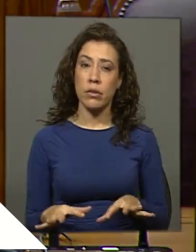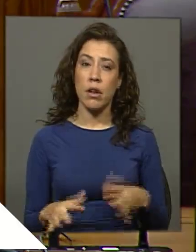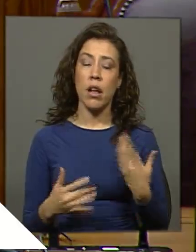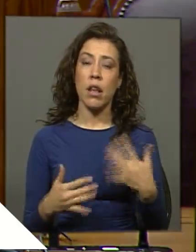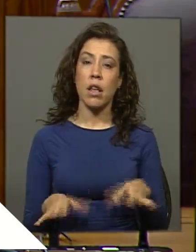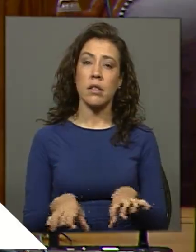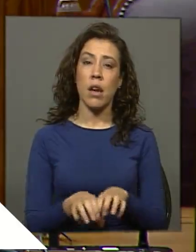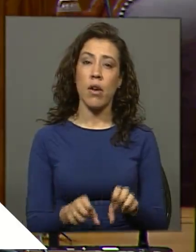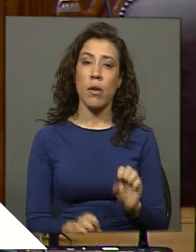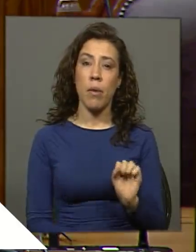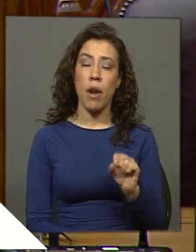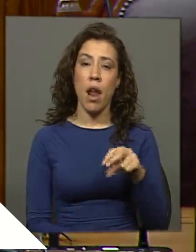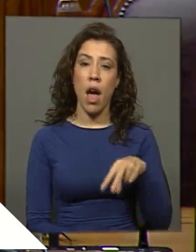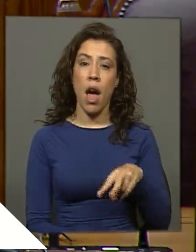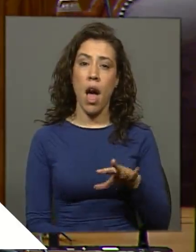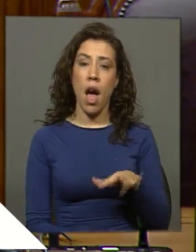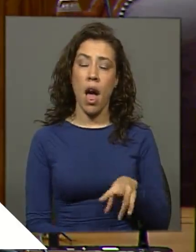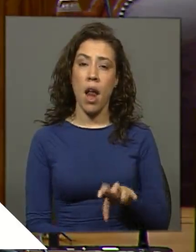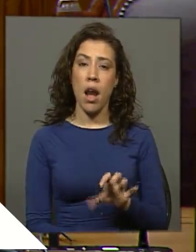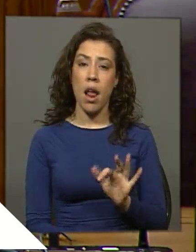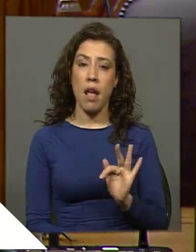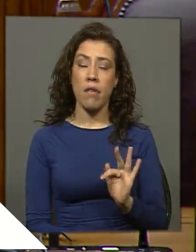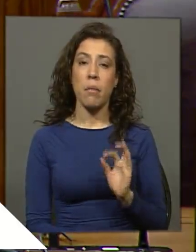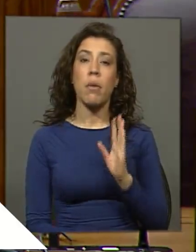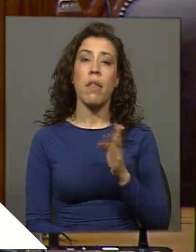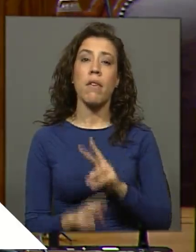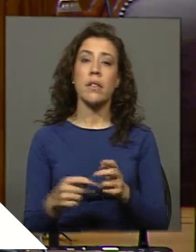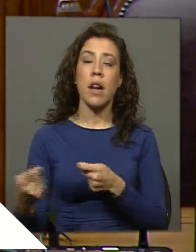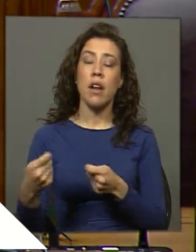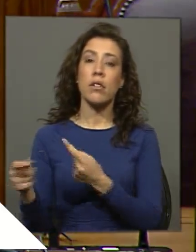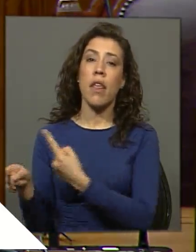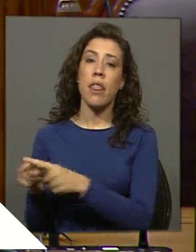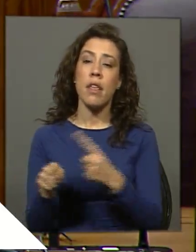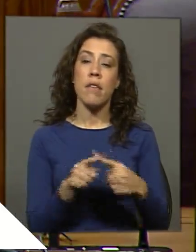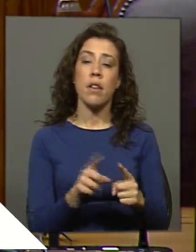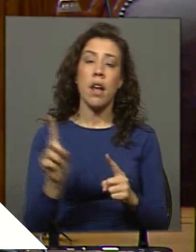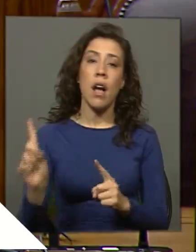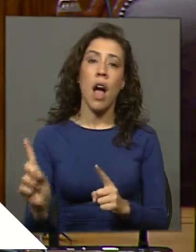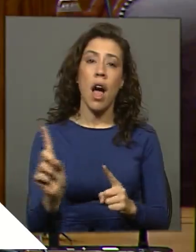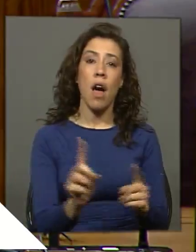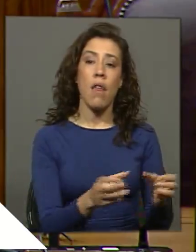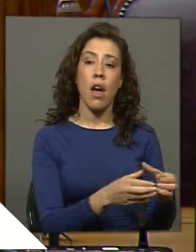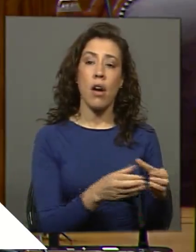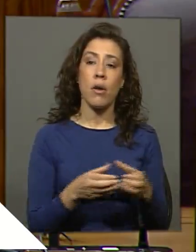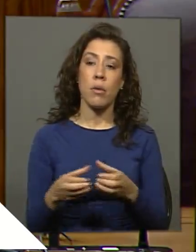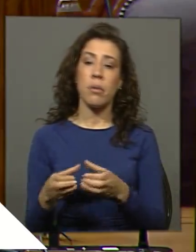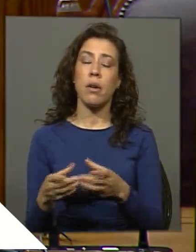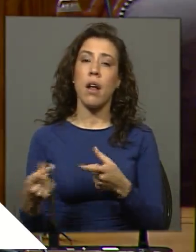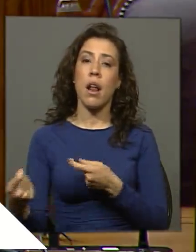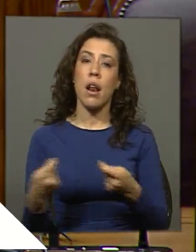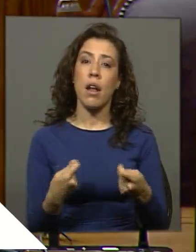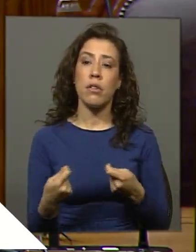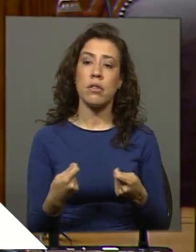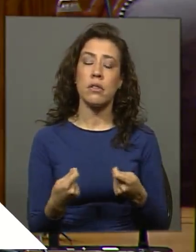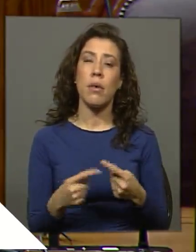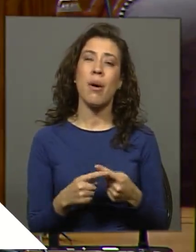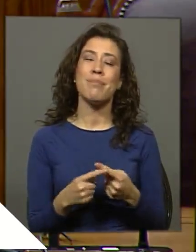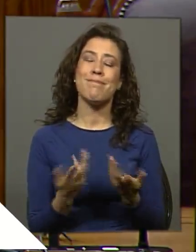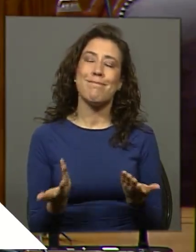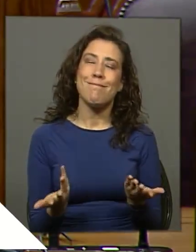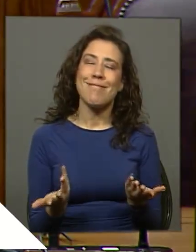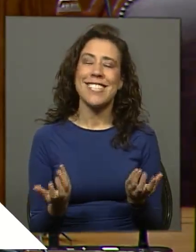acordado con la ANEF en su completo porque si hay que hacer negociaciones distintas con cada grupo estas negociaciones en realidad pierden